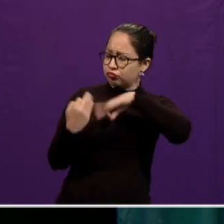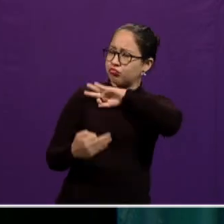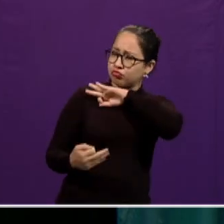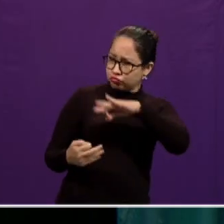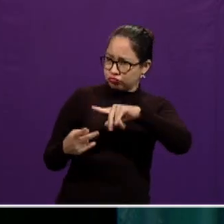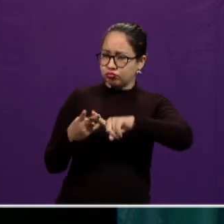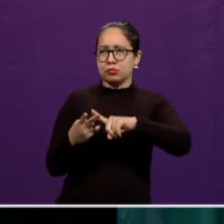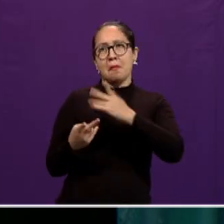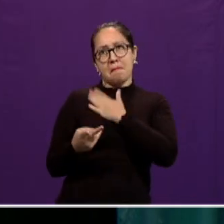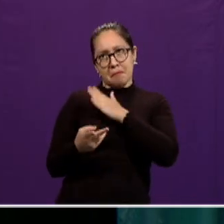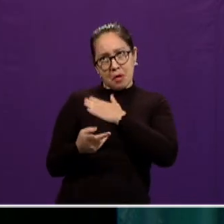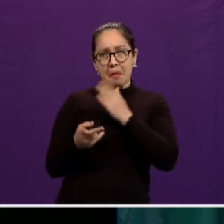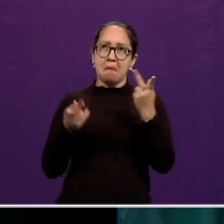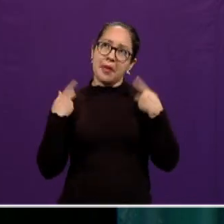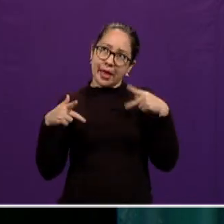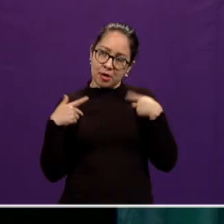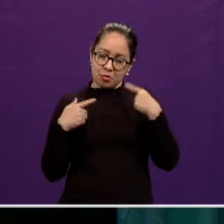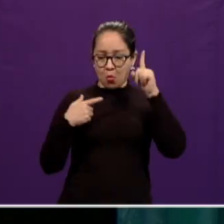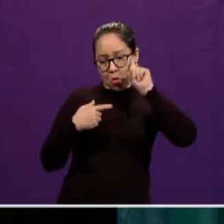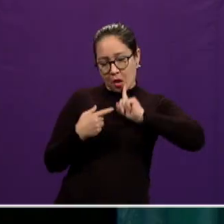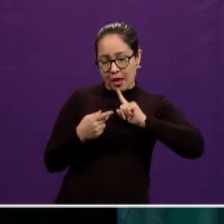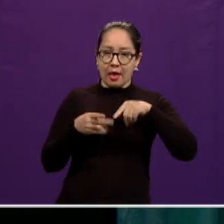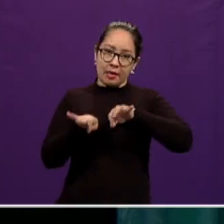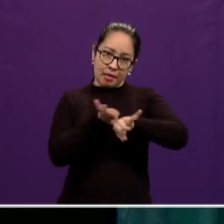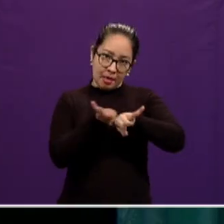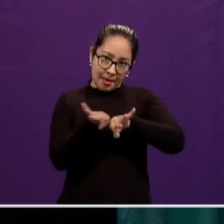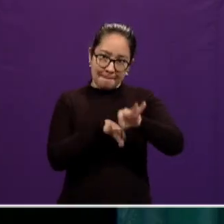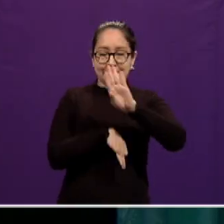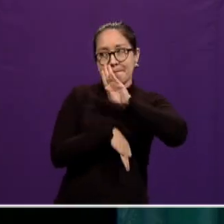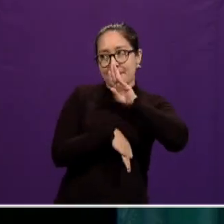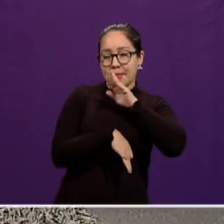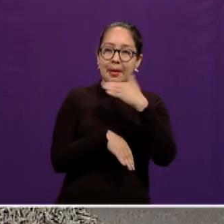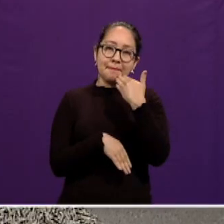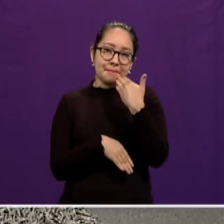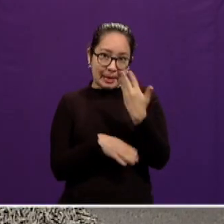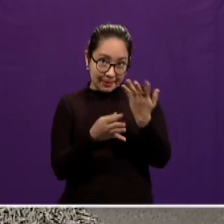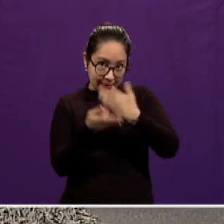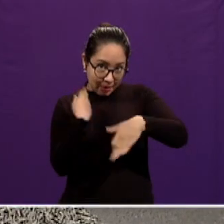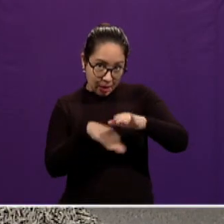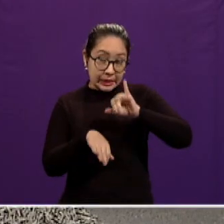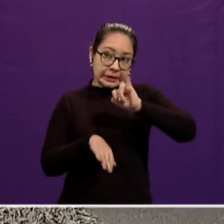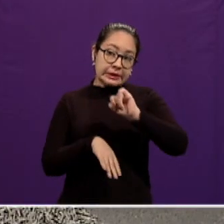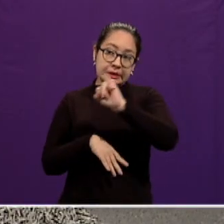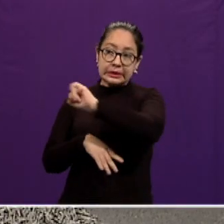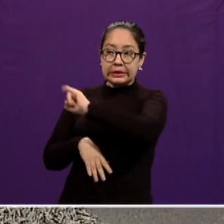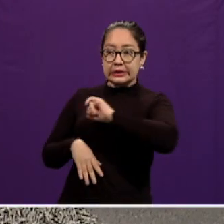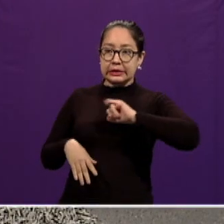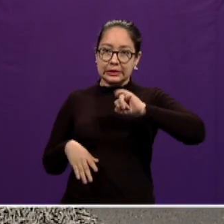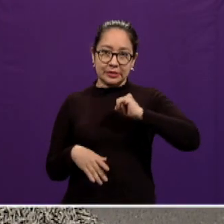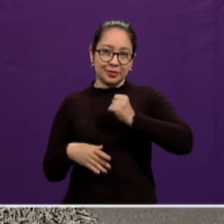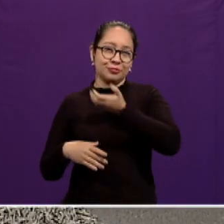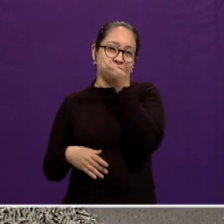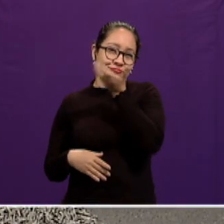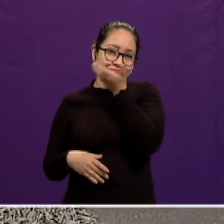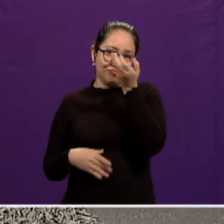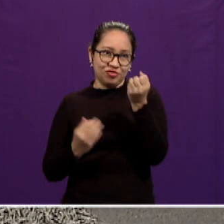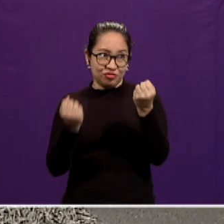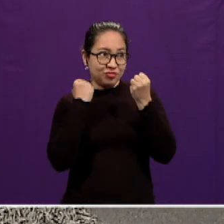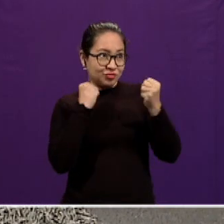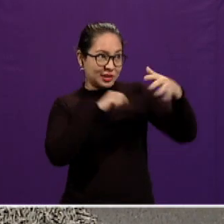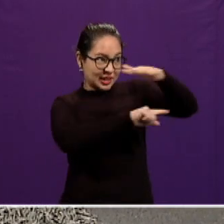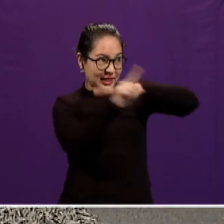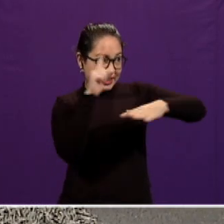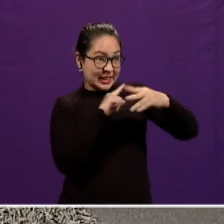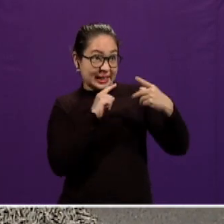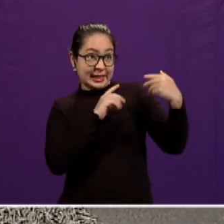Soy buena persona, soy buena mujer, soy buena trabajadora, soy buena mamá, soy buena esposa. Entonces estamos muy bombardeados por estos